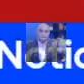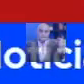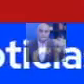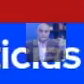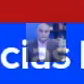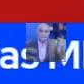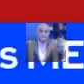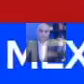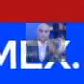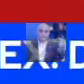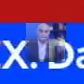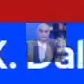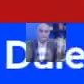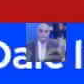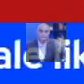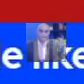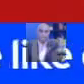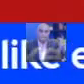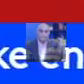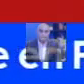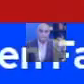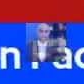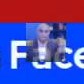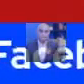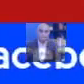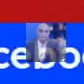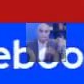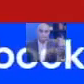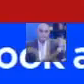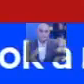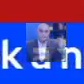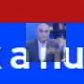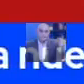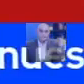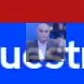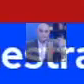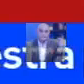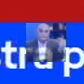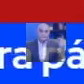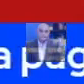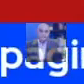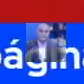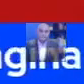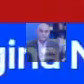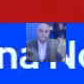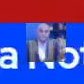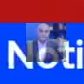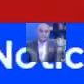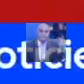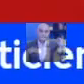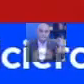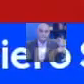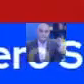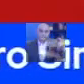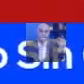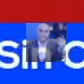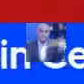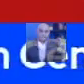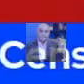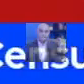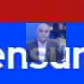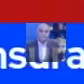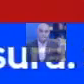López Obrador, es Xiomara Castro, la presidenta de Honduras. Le ofrezco una disculpa a los hermanos hondureños y a la señora